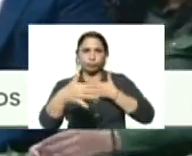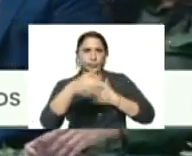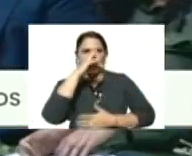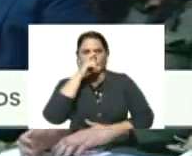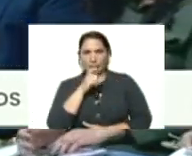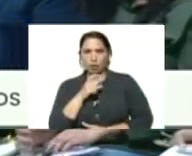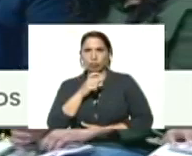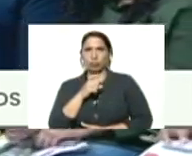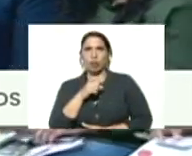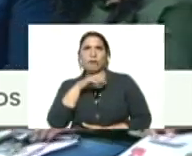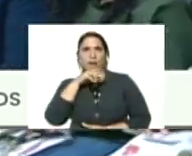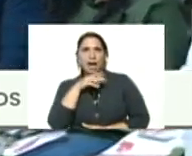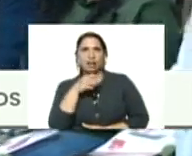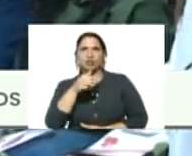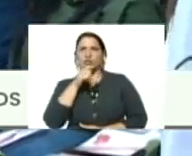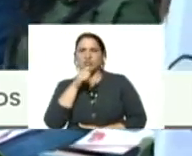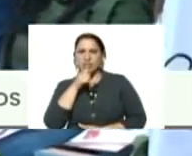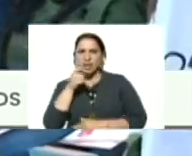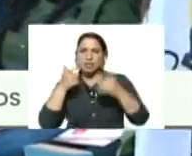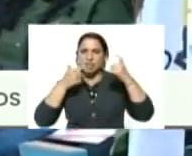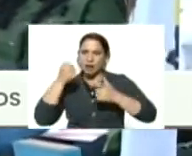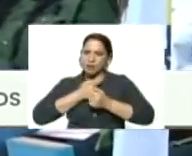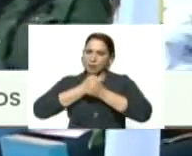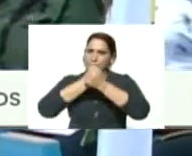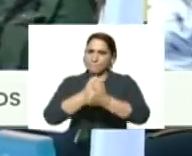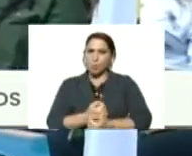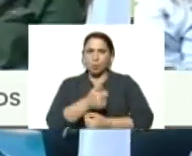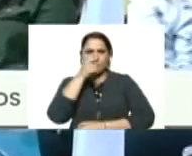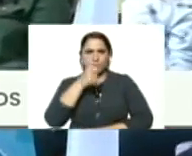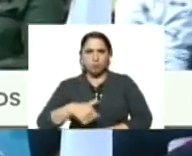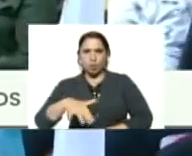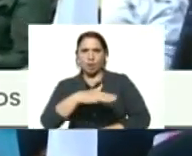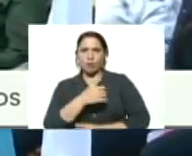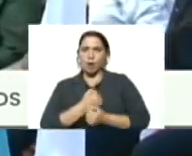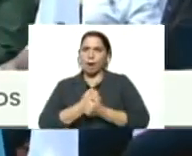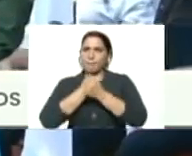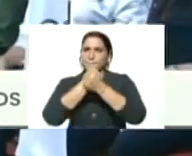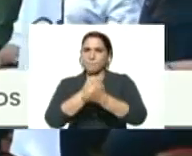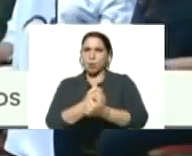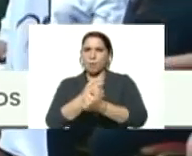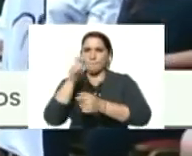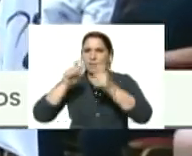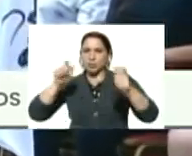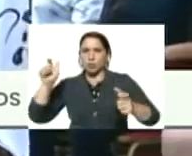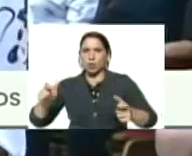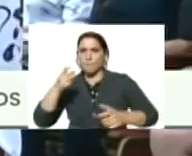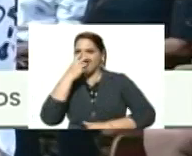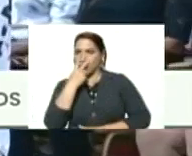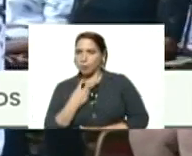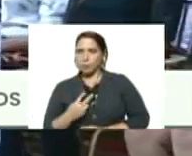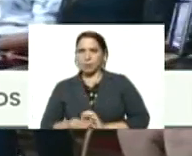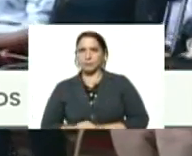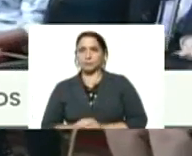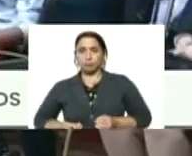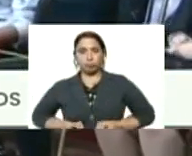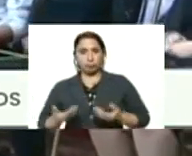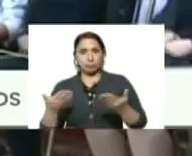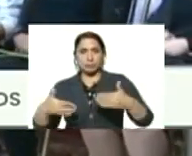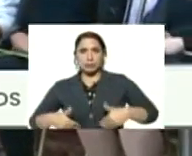quién fue Hugo Chávez, el amor por su pueblo, el amor por los que, menos tenían, su entrega, su